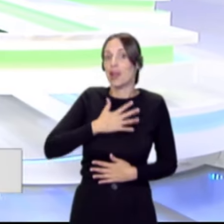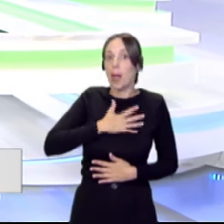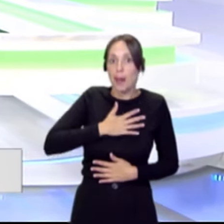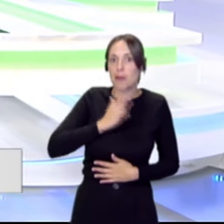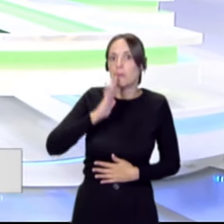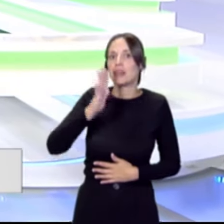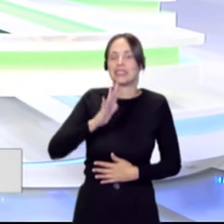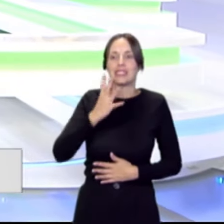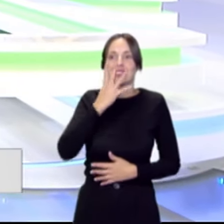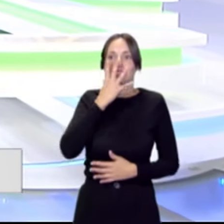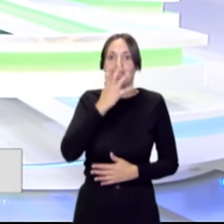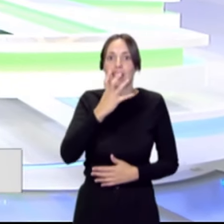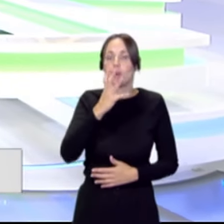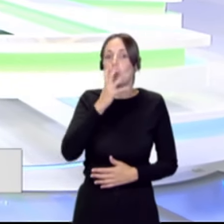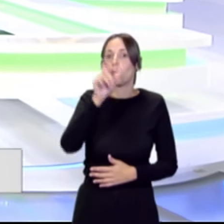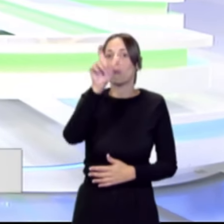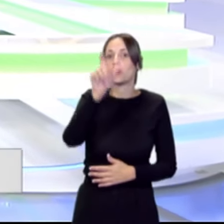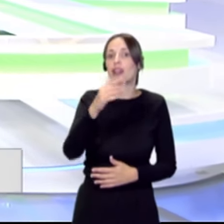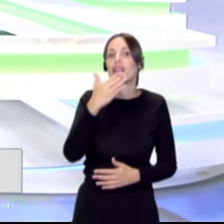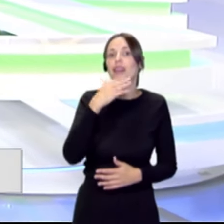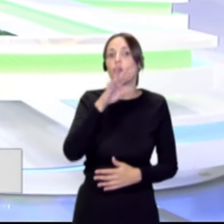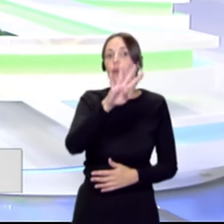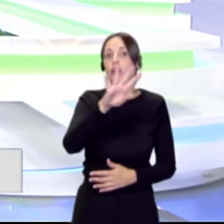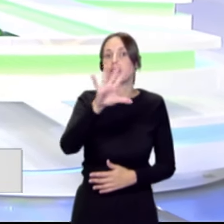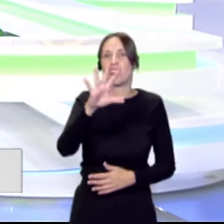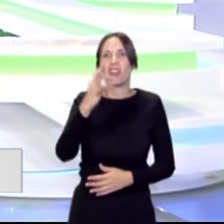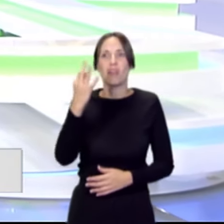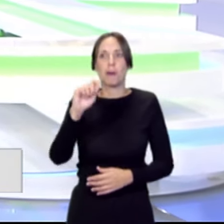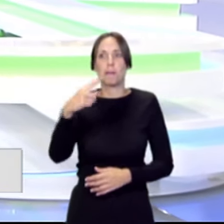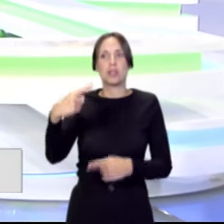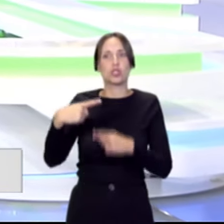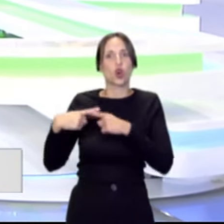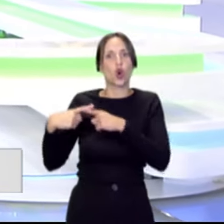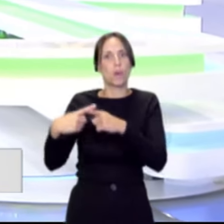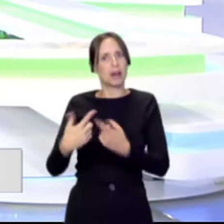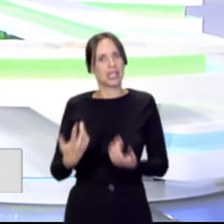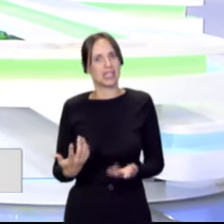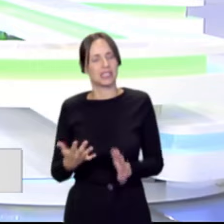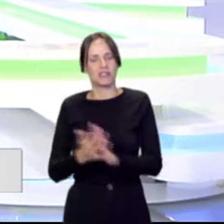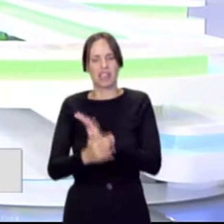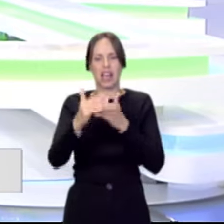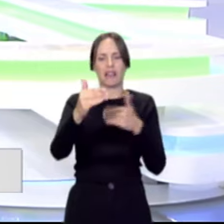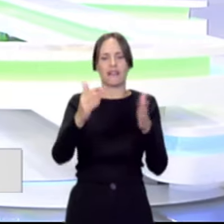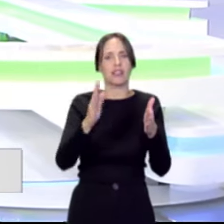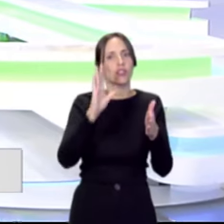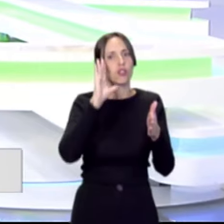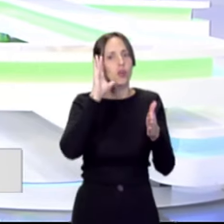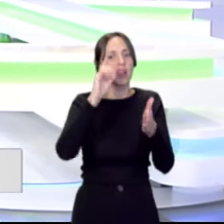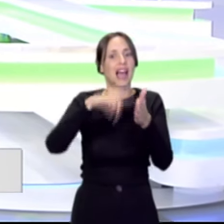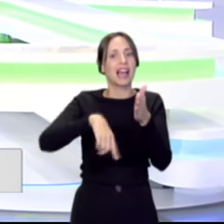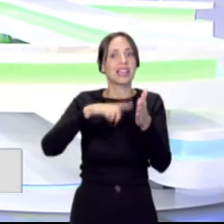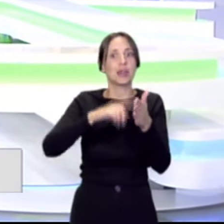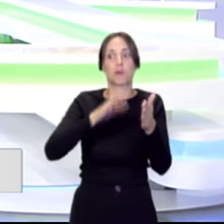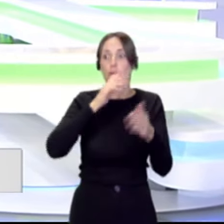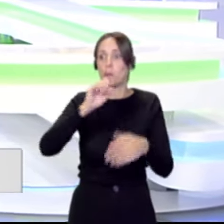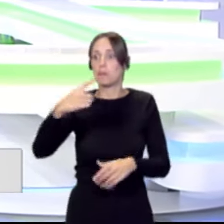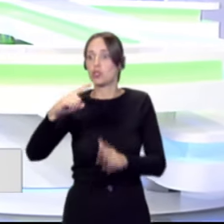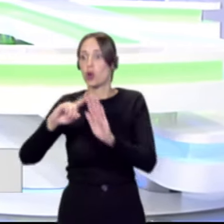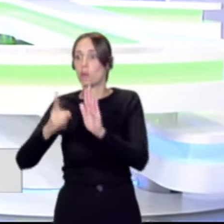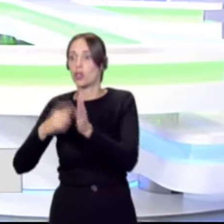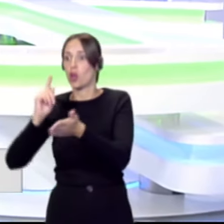de 45 años tenga que verse obligado a compartir piso, a alquilar una habitación, porque no puede alquilar un piso completo. O